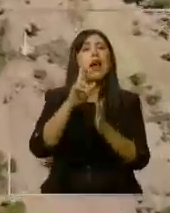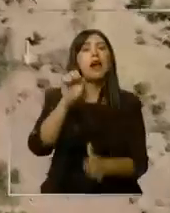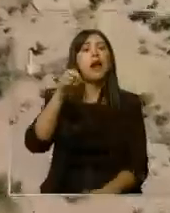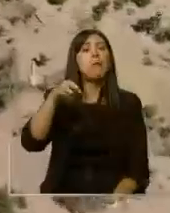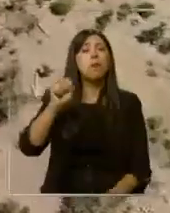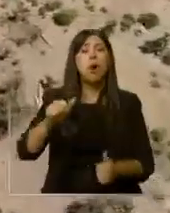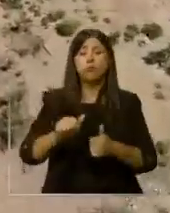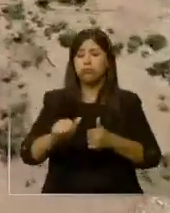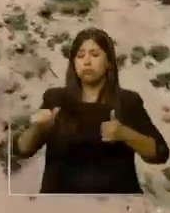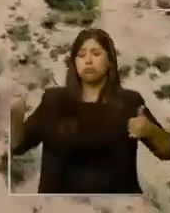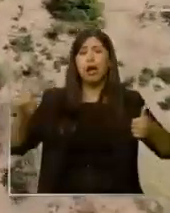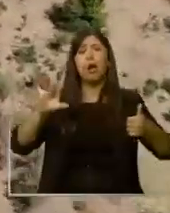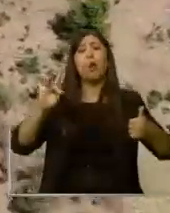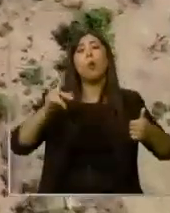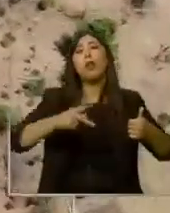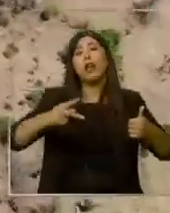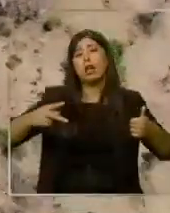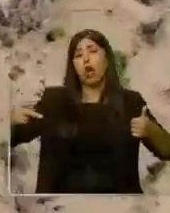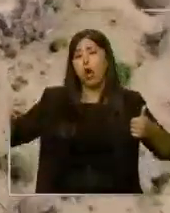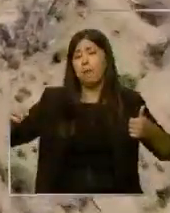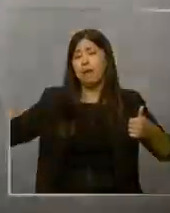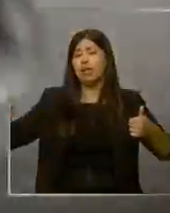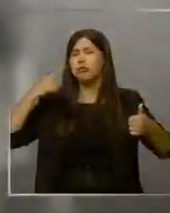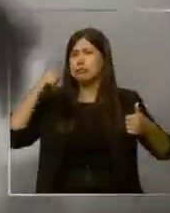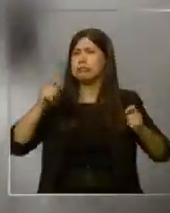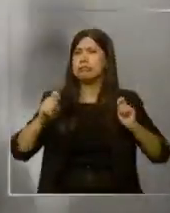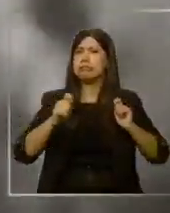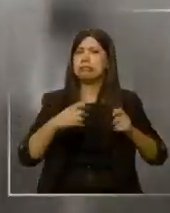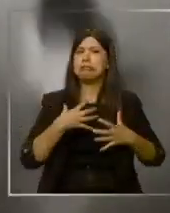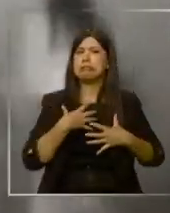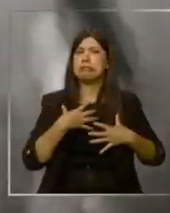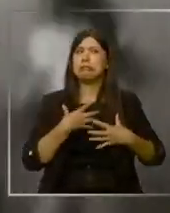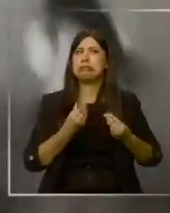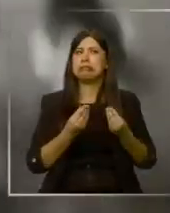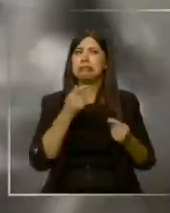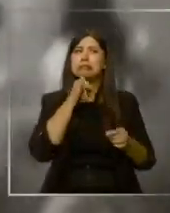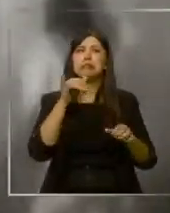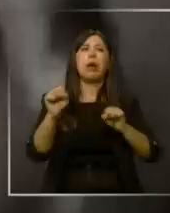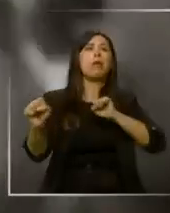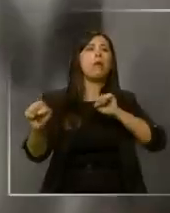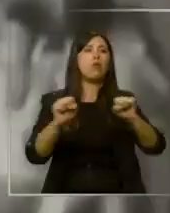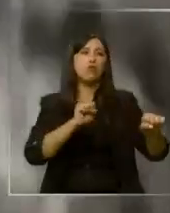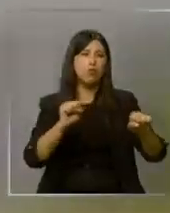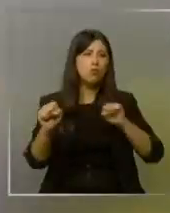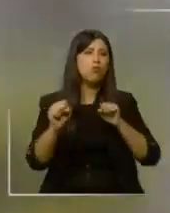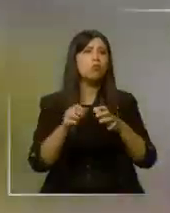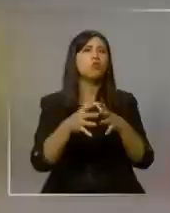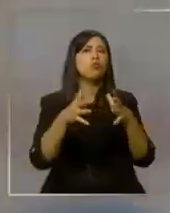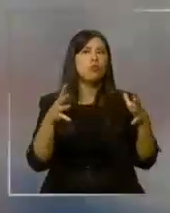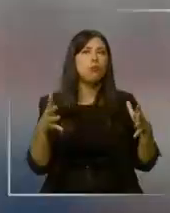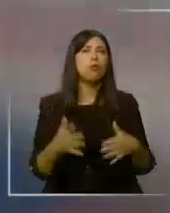km y temida por varios pues es una zona que podría provocar sismos de grandes magnitudes